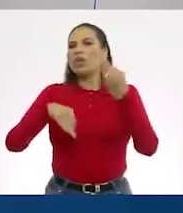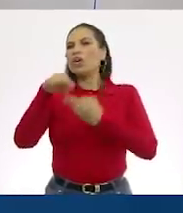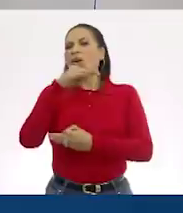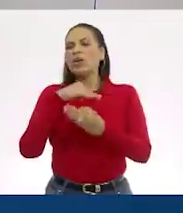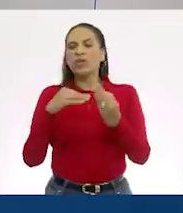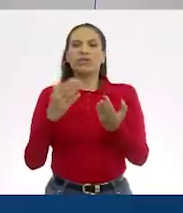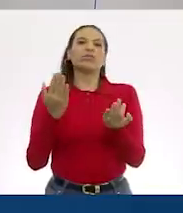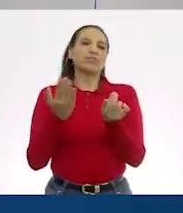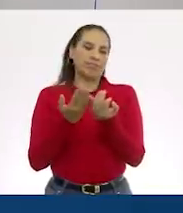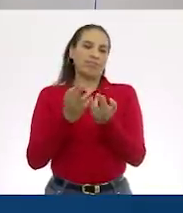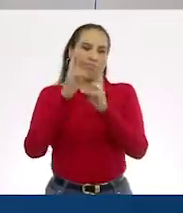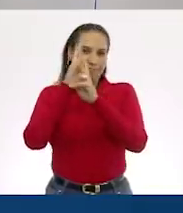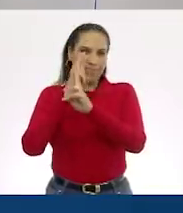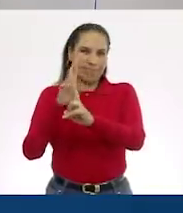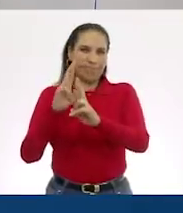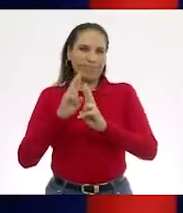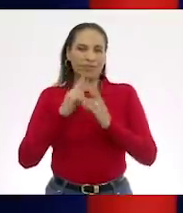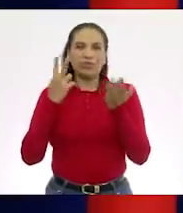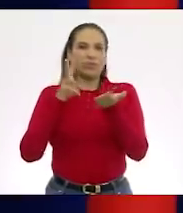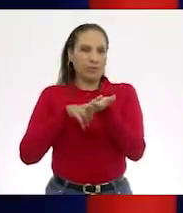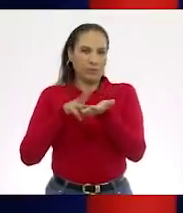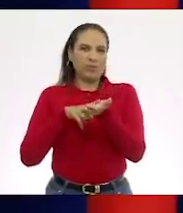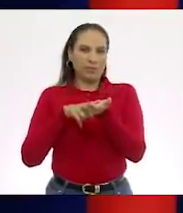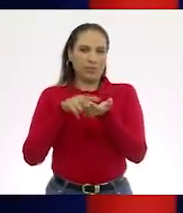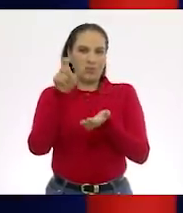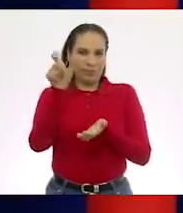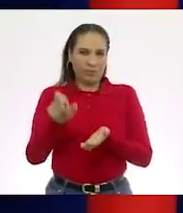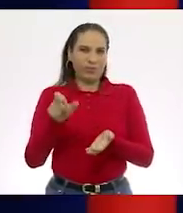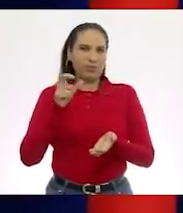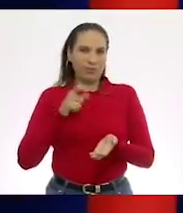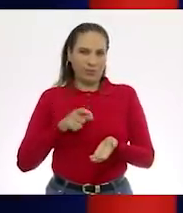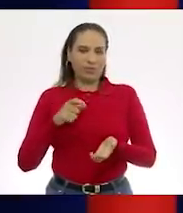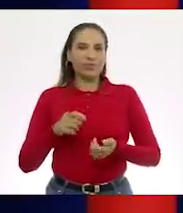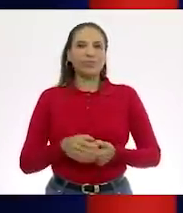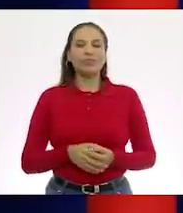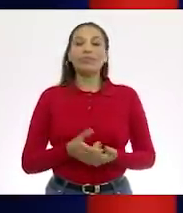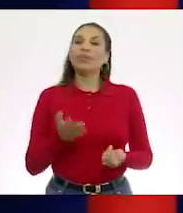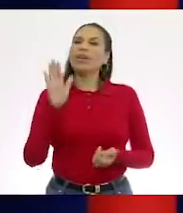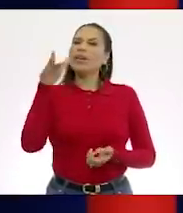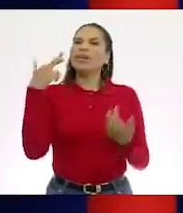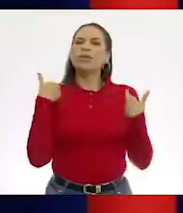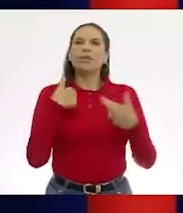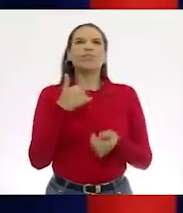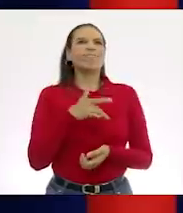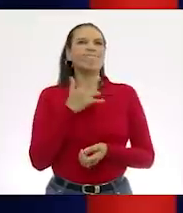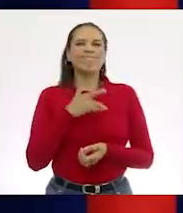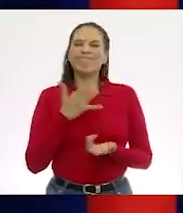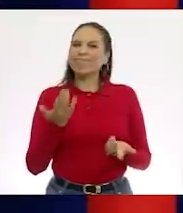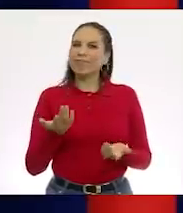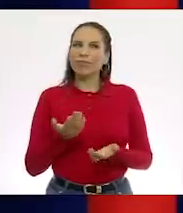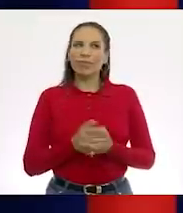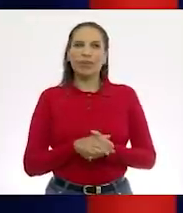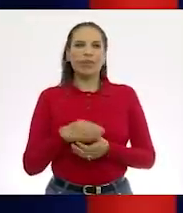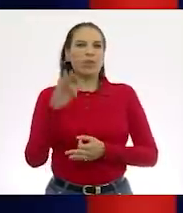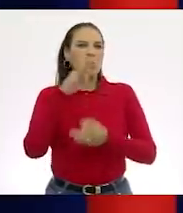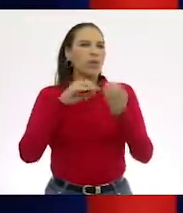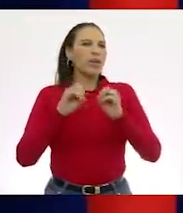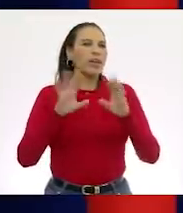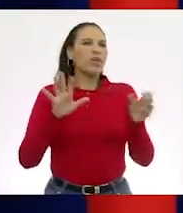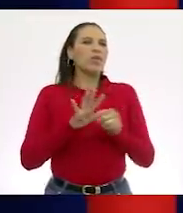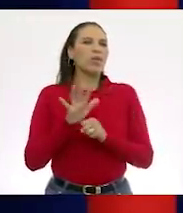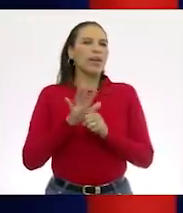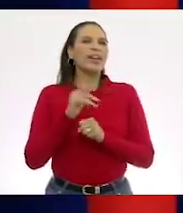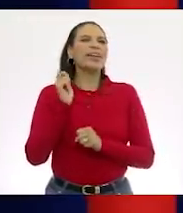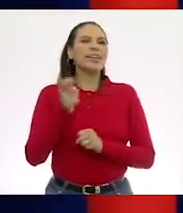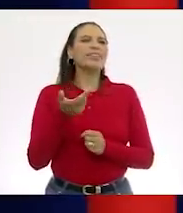todos merecemos un trato digno. Oye, maestra, me sigue sin quedar del todo claro a qué